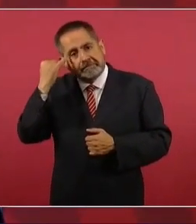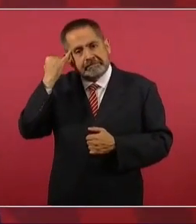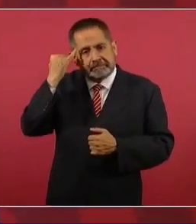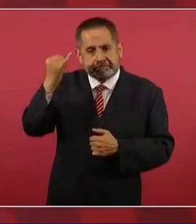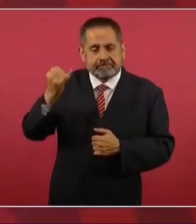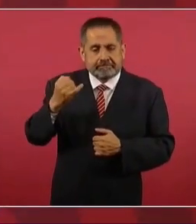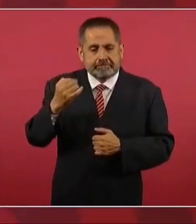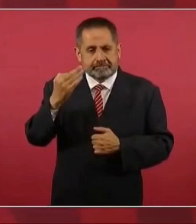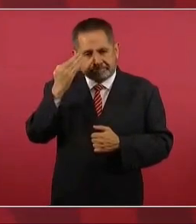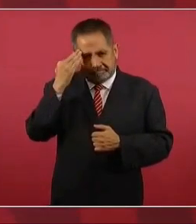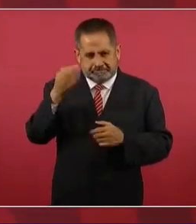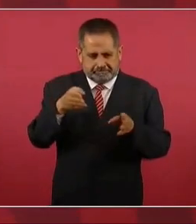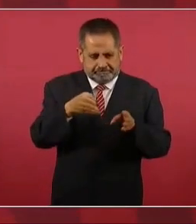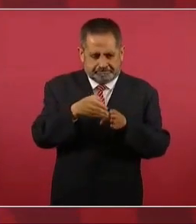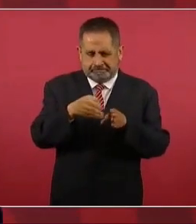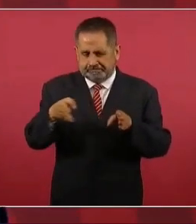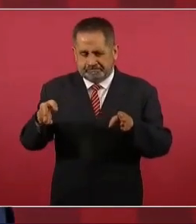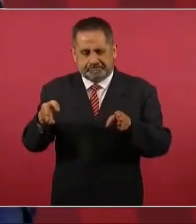una etapa